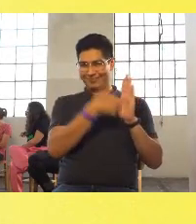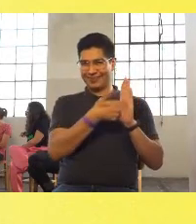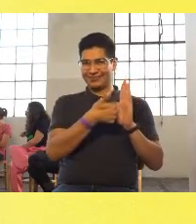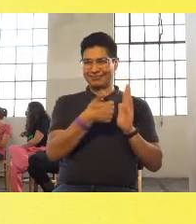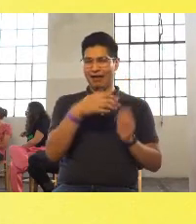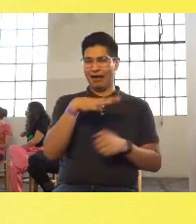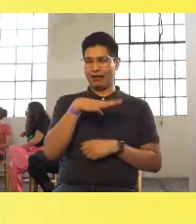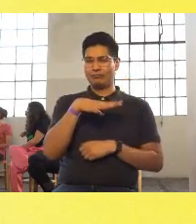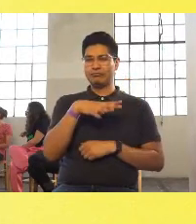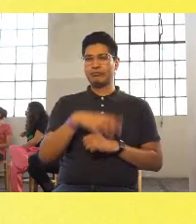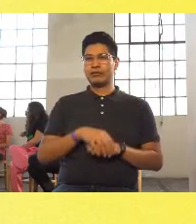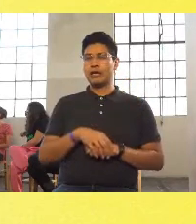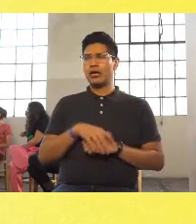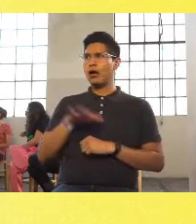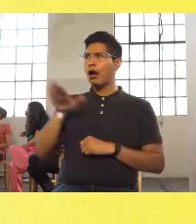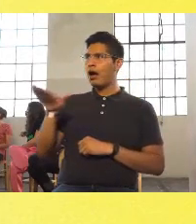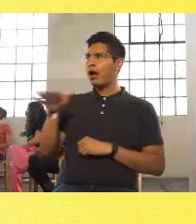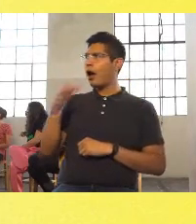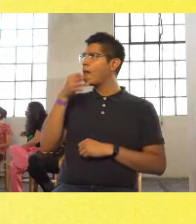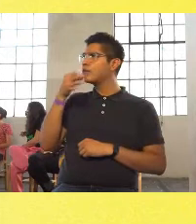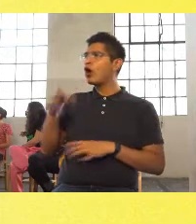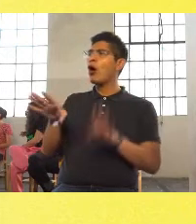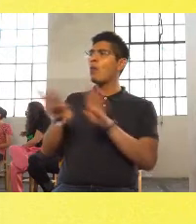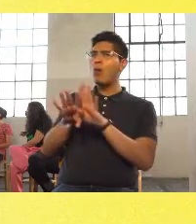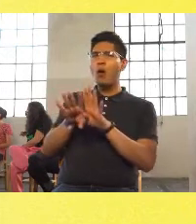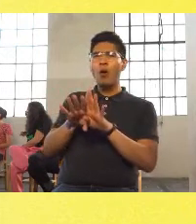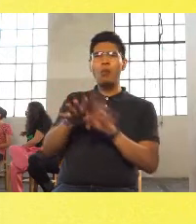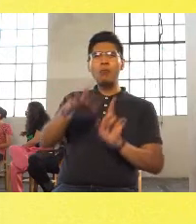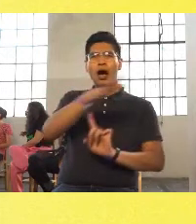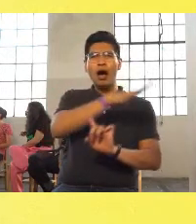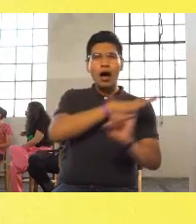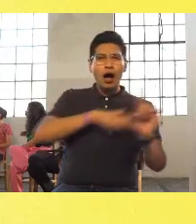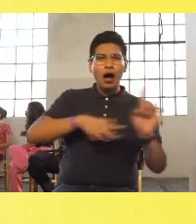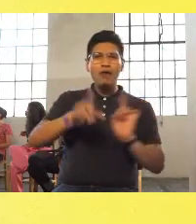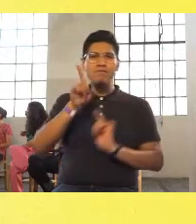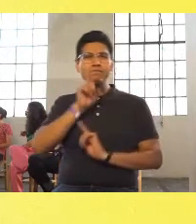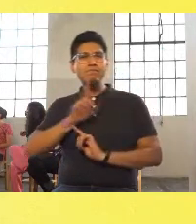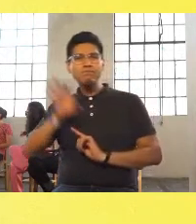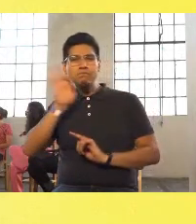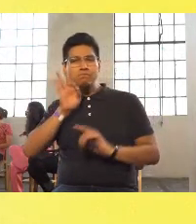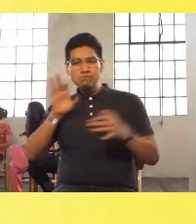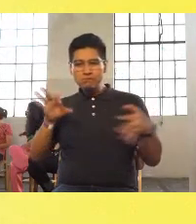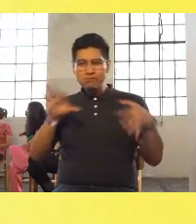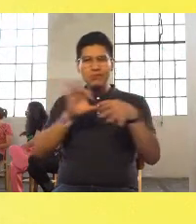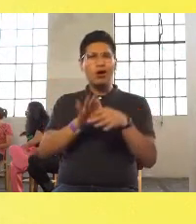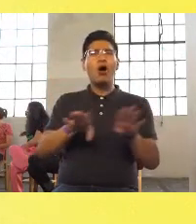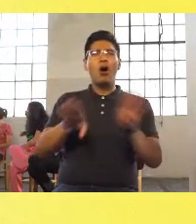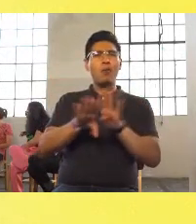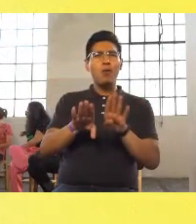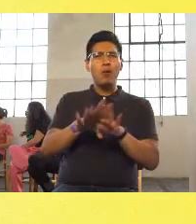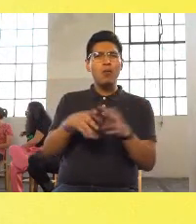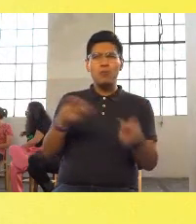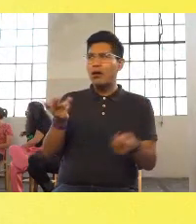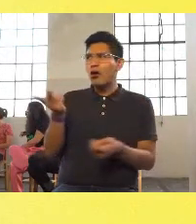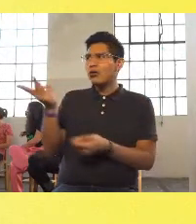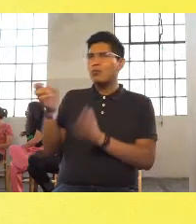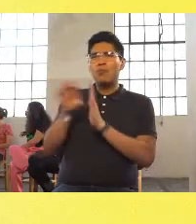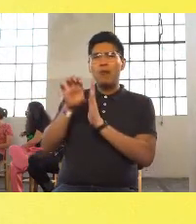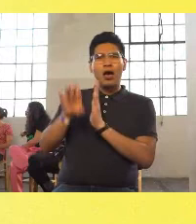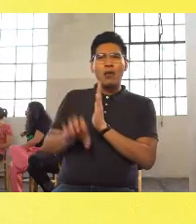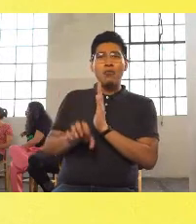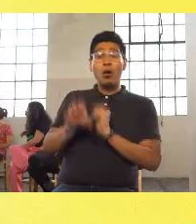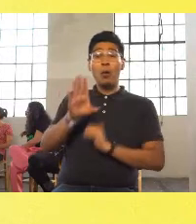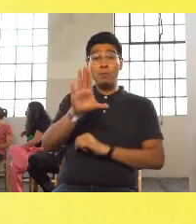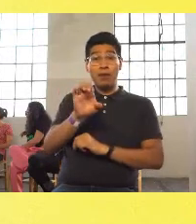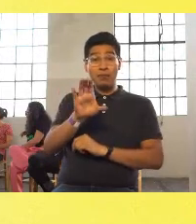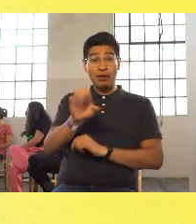¿cómo puede ser que el ambientalismo y el feminismo sean la misma cosa? Y le empezaron a decir, ¿y en dónde tiras a los